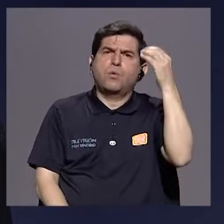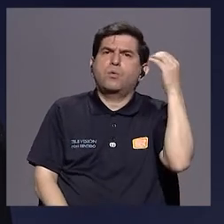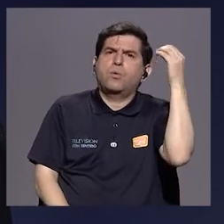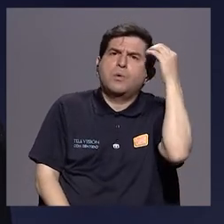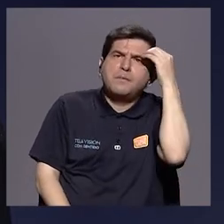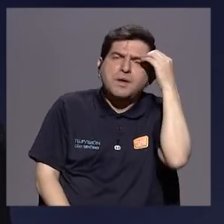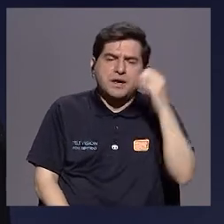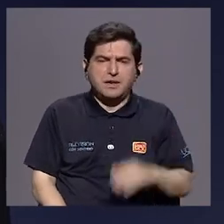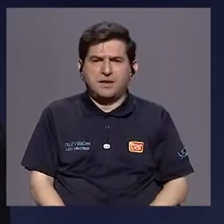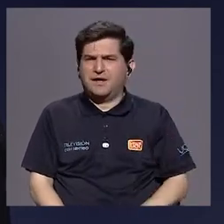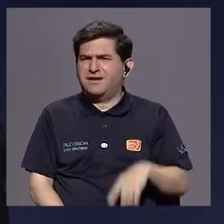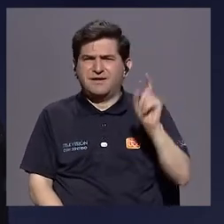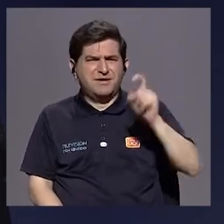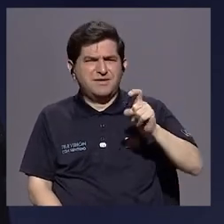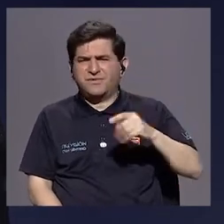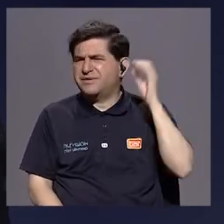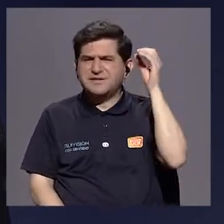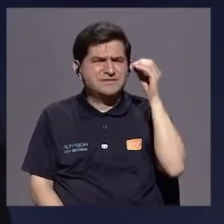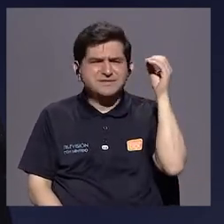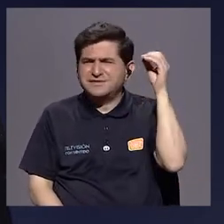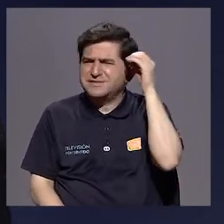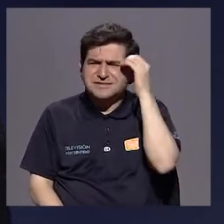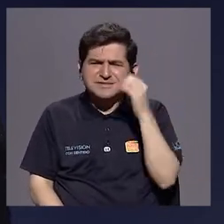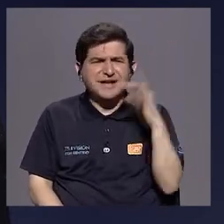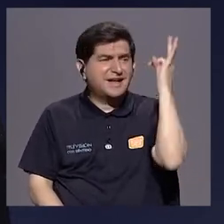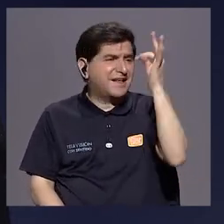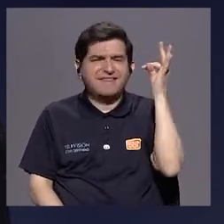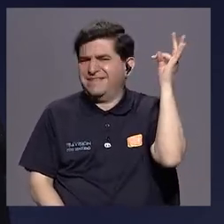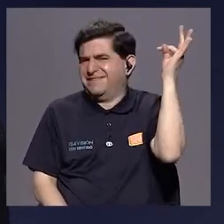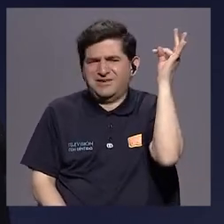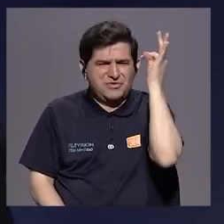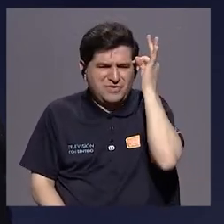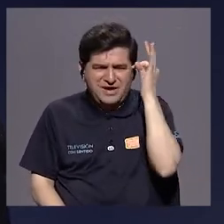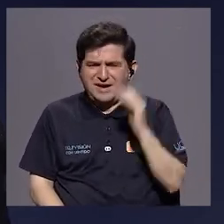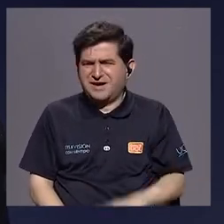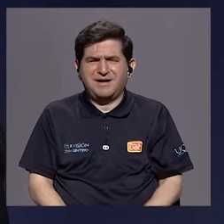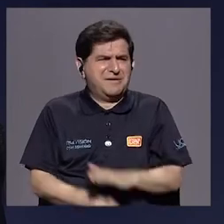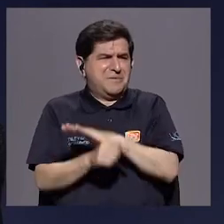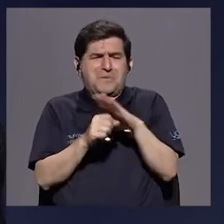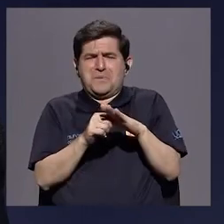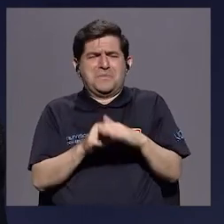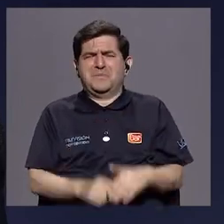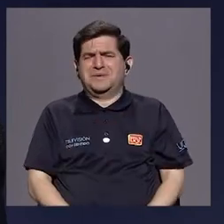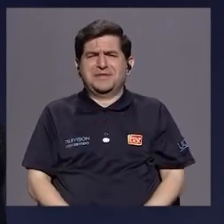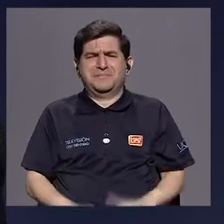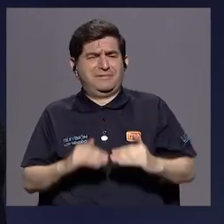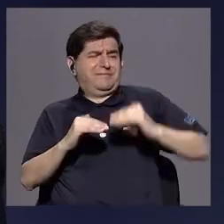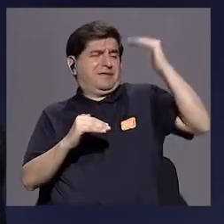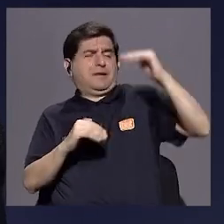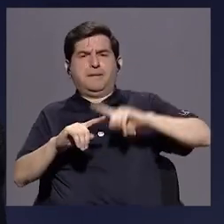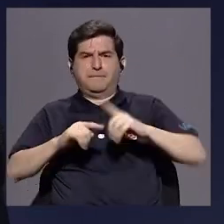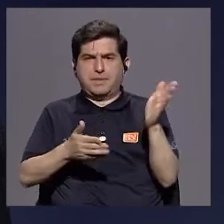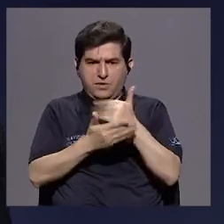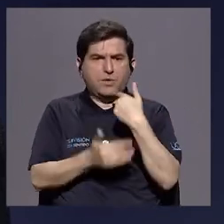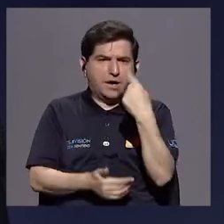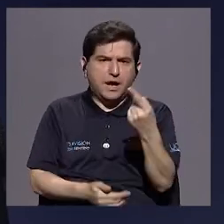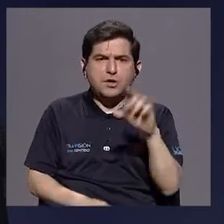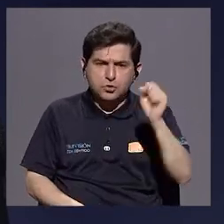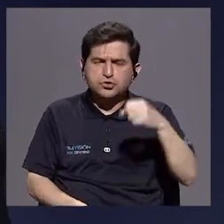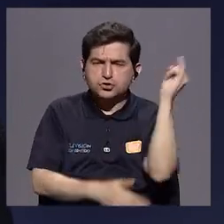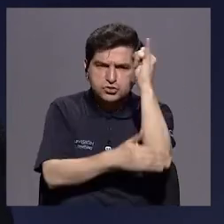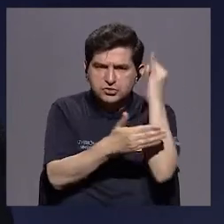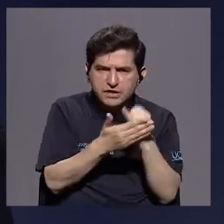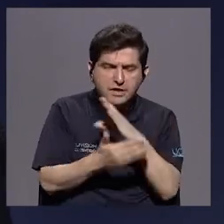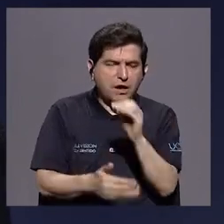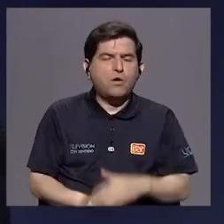o no tiene que ser una opinión teórica o completamente académica pero que tengan algo que se siente a sea del